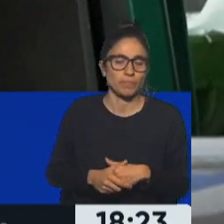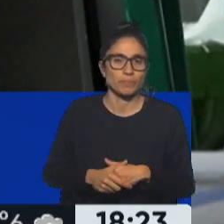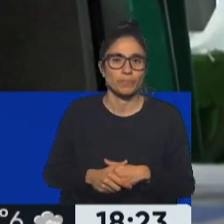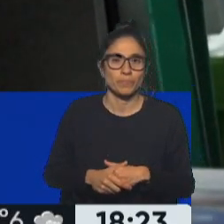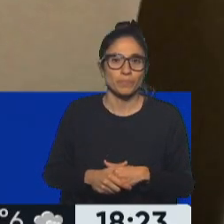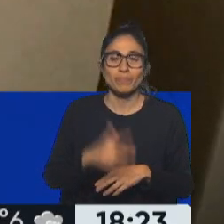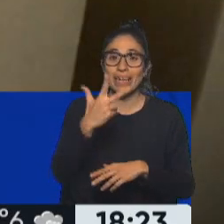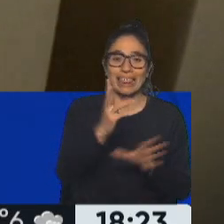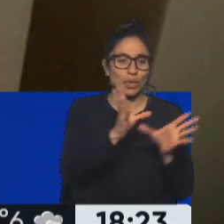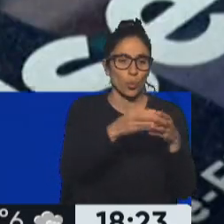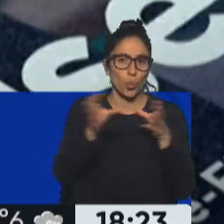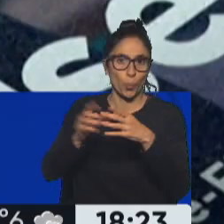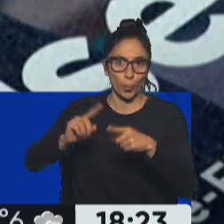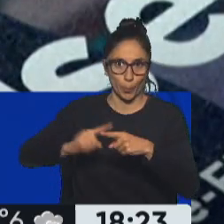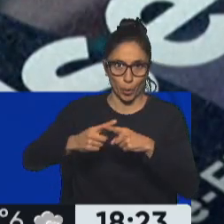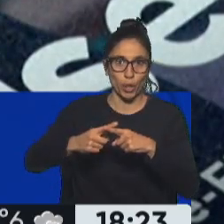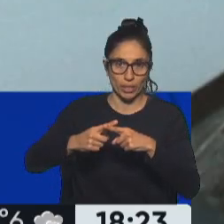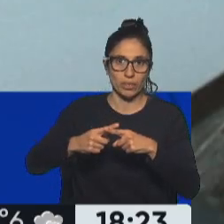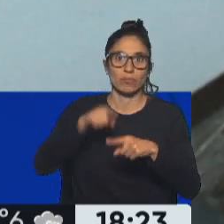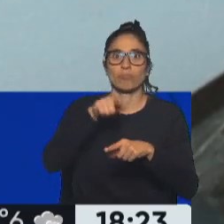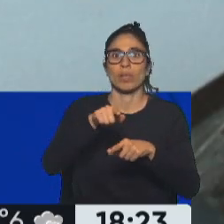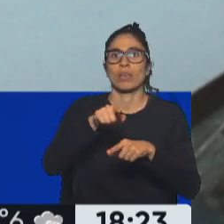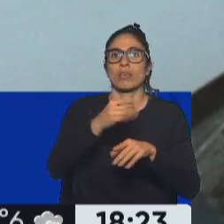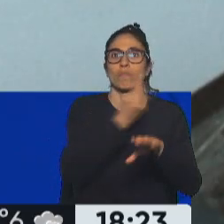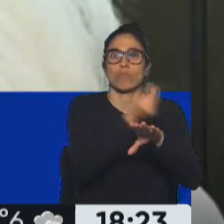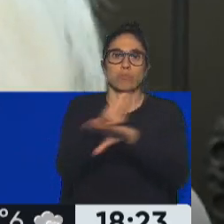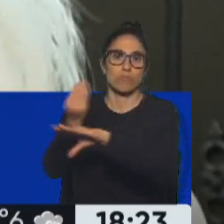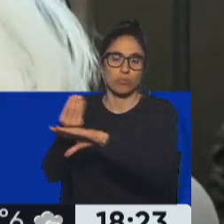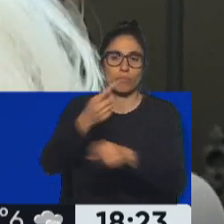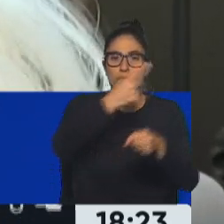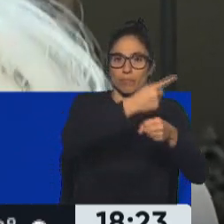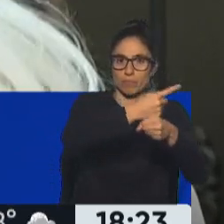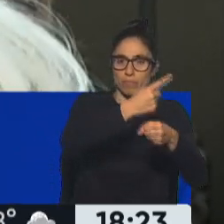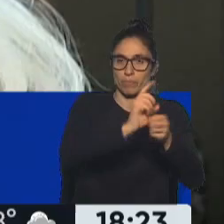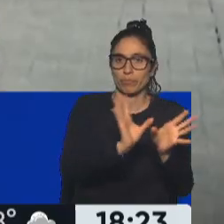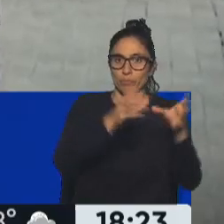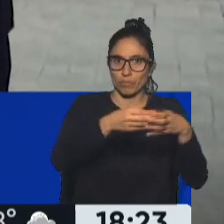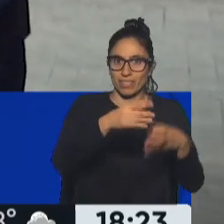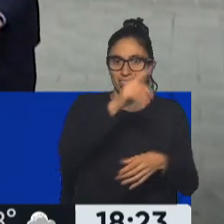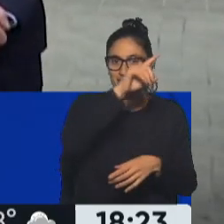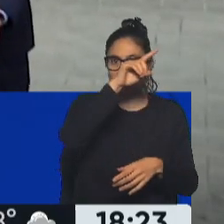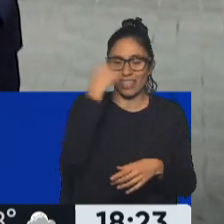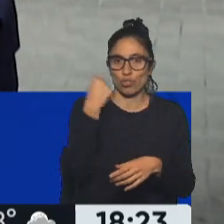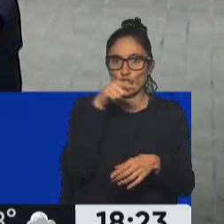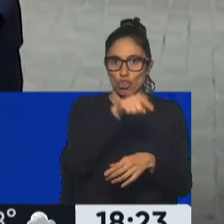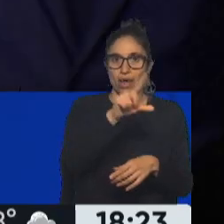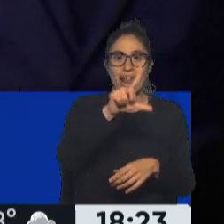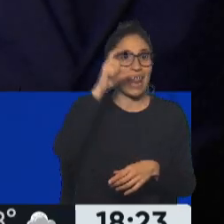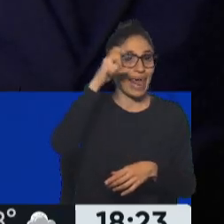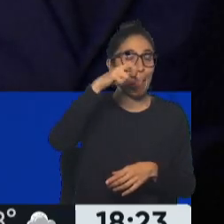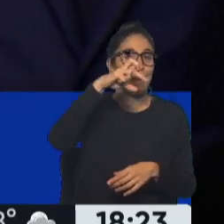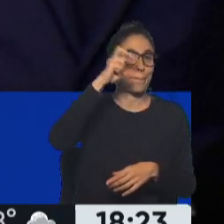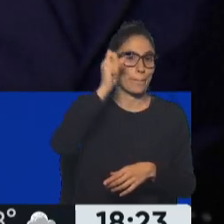bloques políticos agrupan a la mayoría de los postulantes. En primer lugar, la agrupación nacional de Marine Le Pen, que, tras ganar de